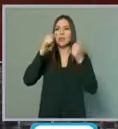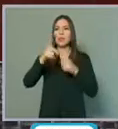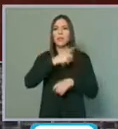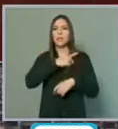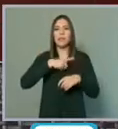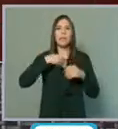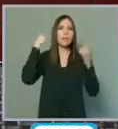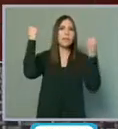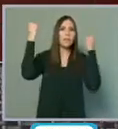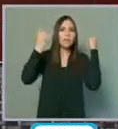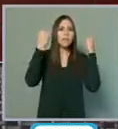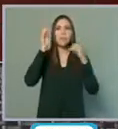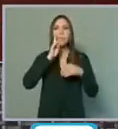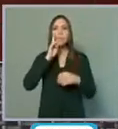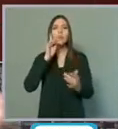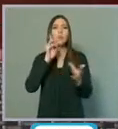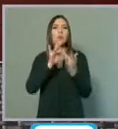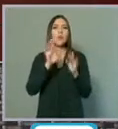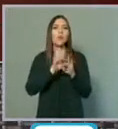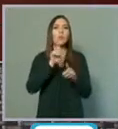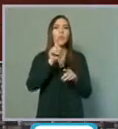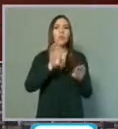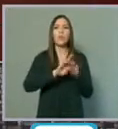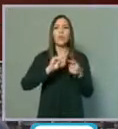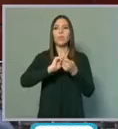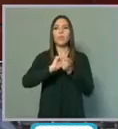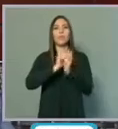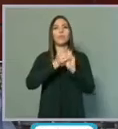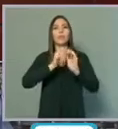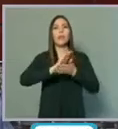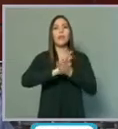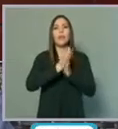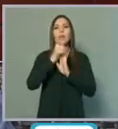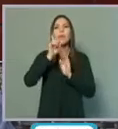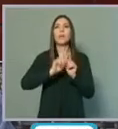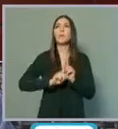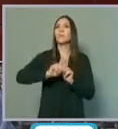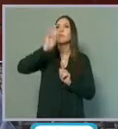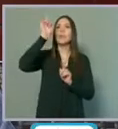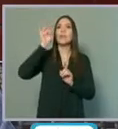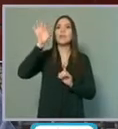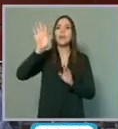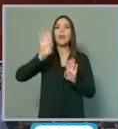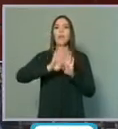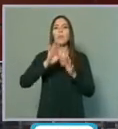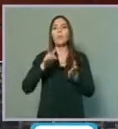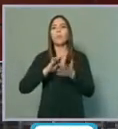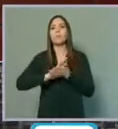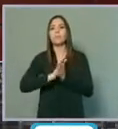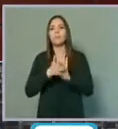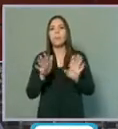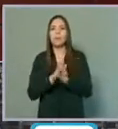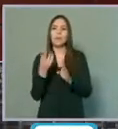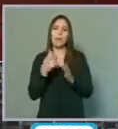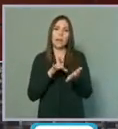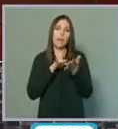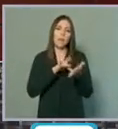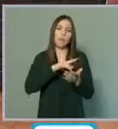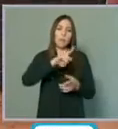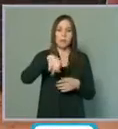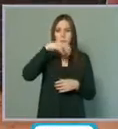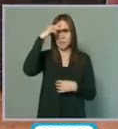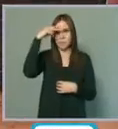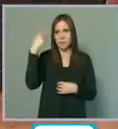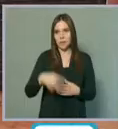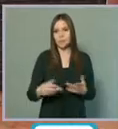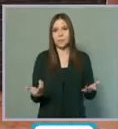y picarle cómo se conecta el arte contemporáneo y cómo cambió después de la Y respuesta. qué mejor que apoyar al talento mexicano. Ah, también, claro, por supuesto, Eso. clic ahí. Así